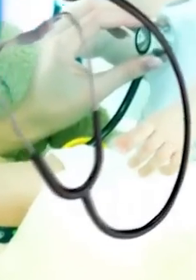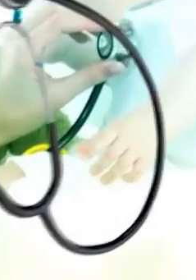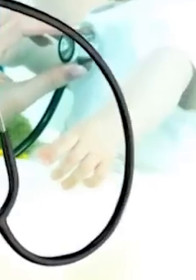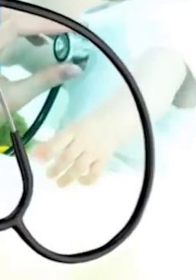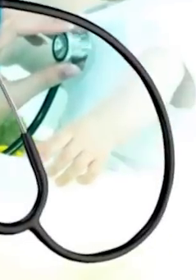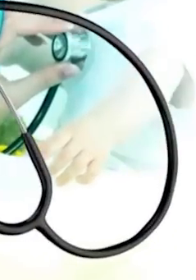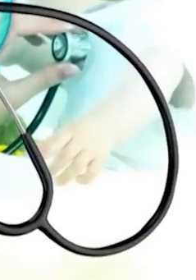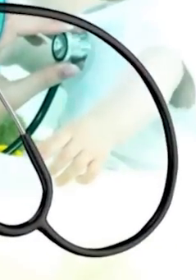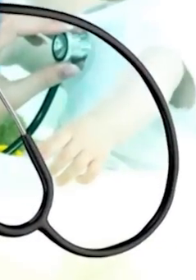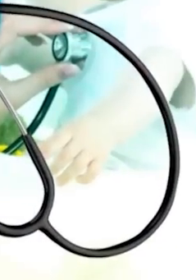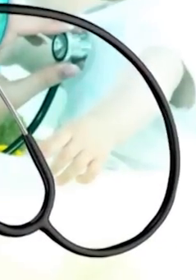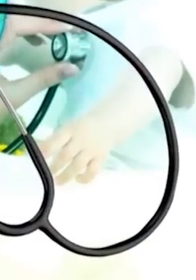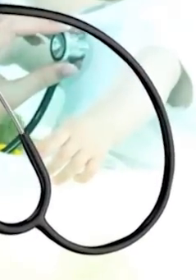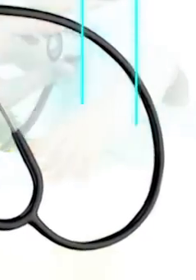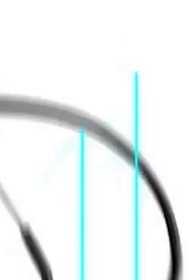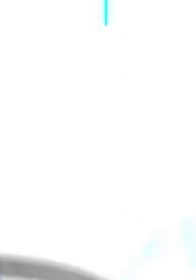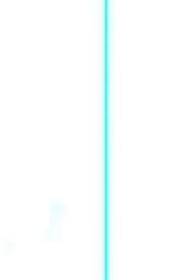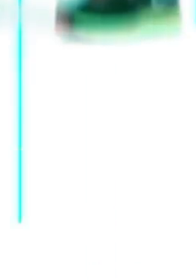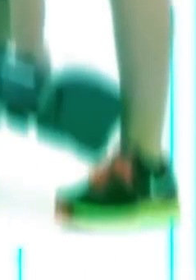farmacia